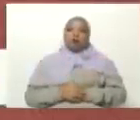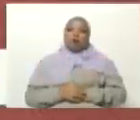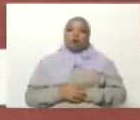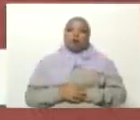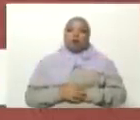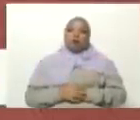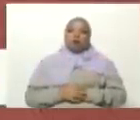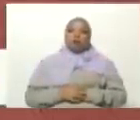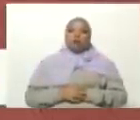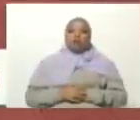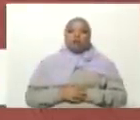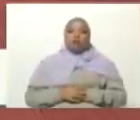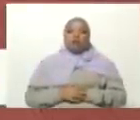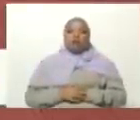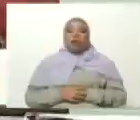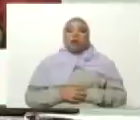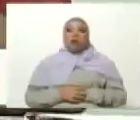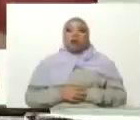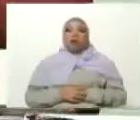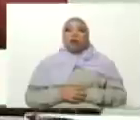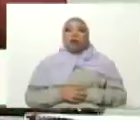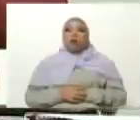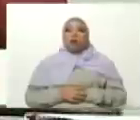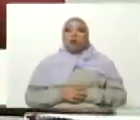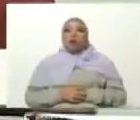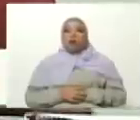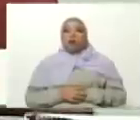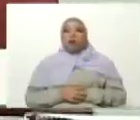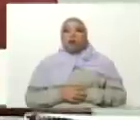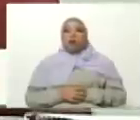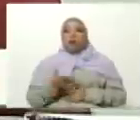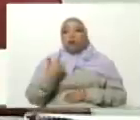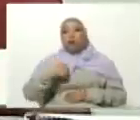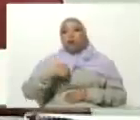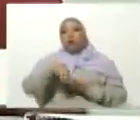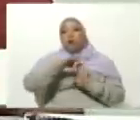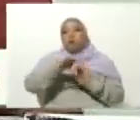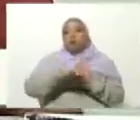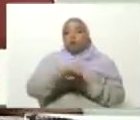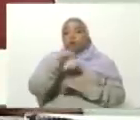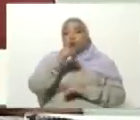remato con esto. Recuerda un momento